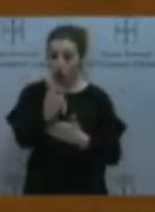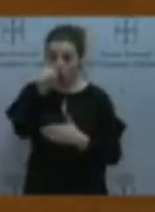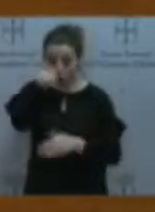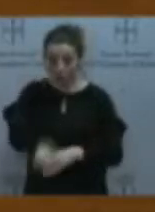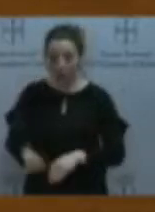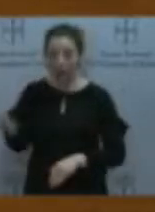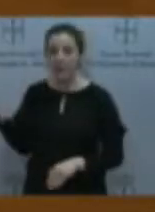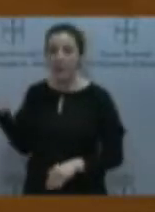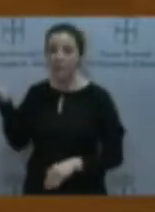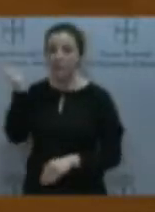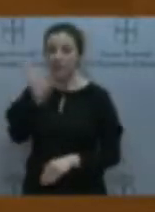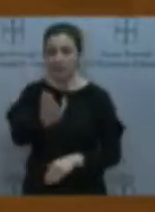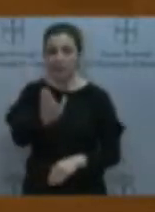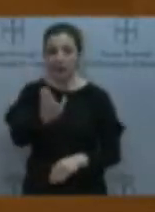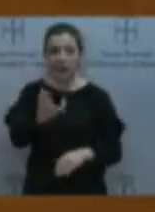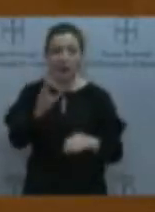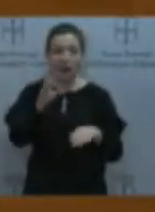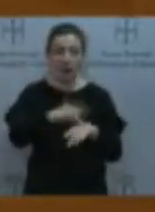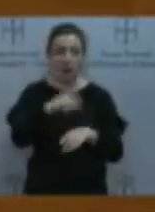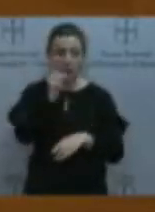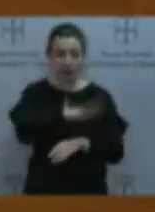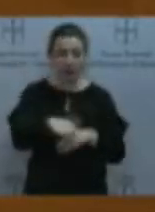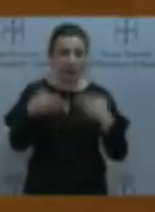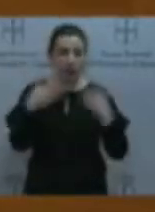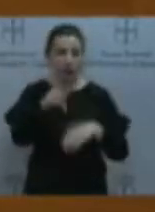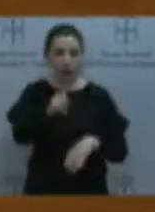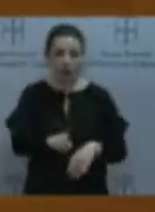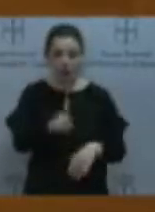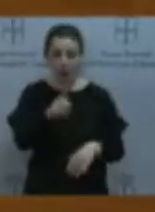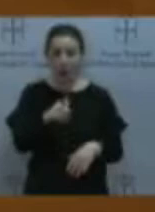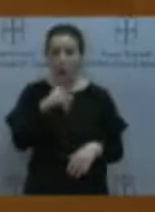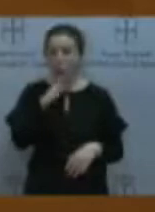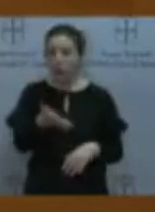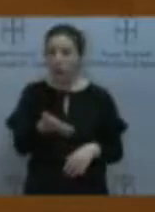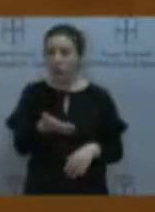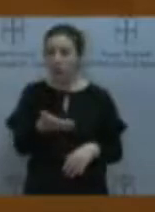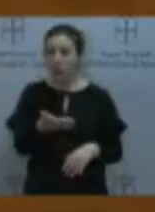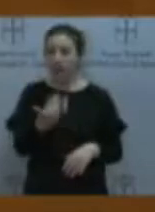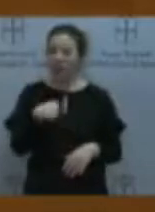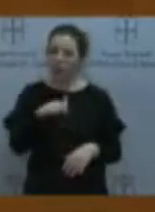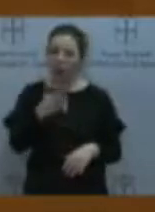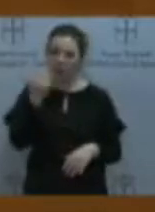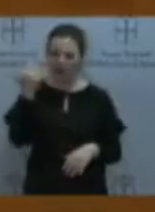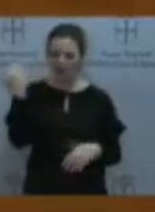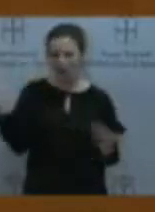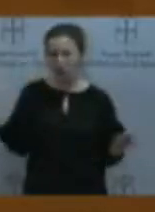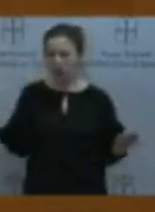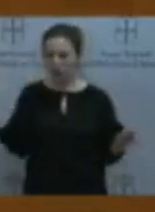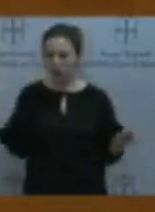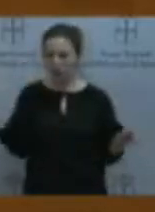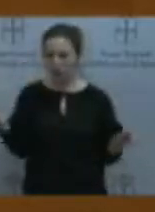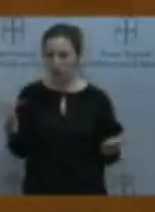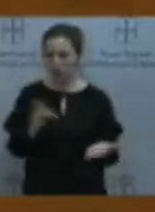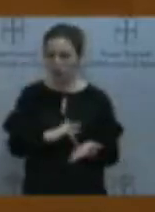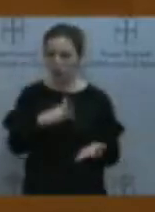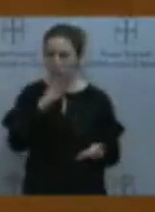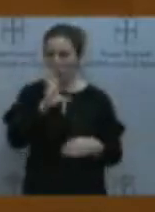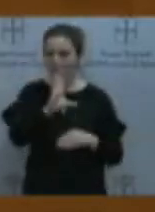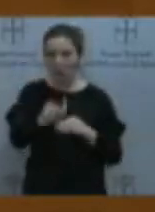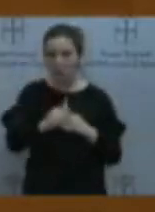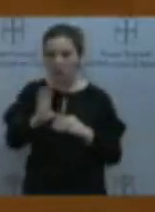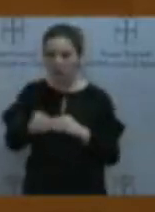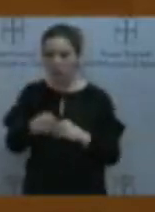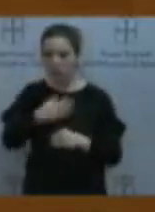viene con arroz un pelín pasado y a soso, nos, pues con las nuestras enmiendas, quisimos poner un poco de salsa y un poco de